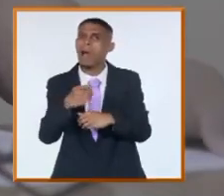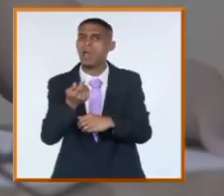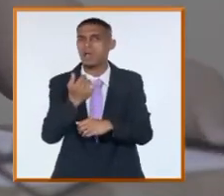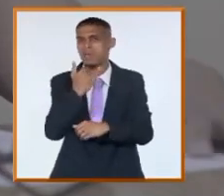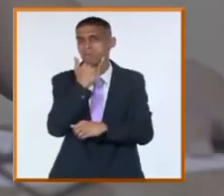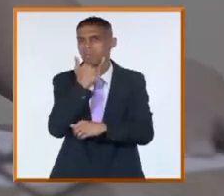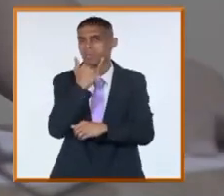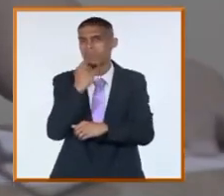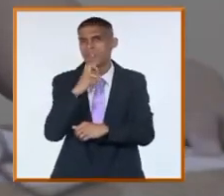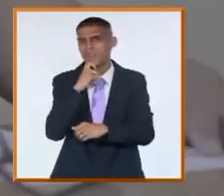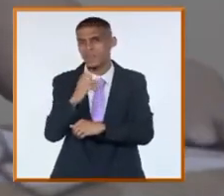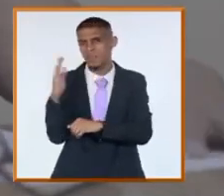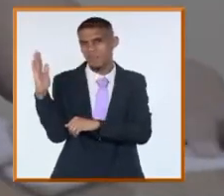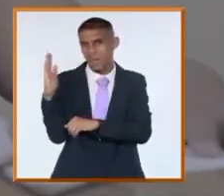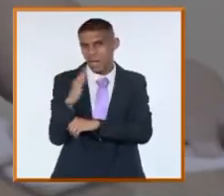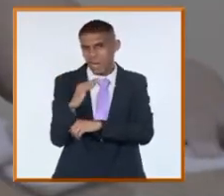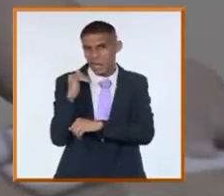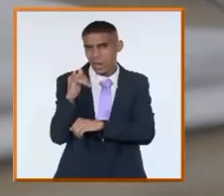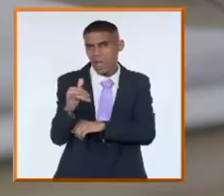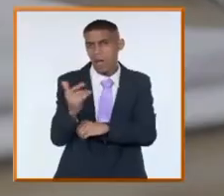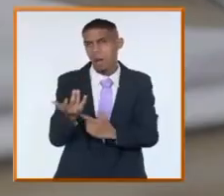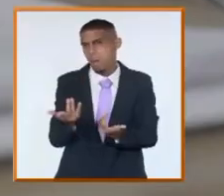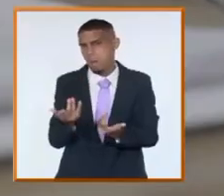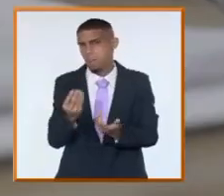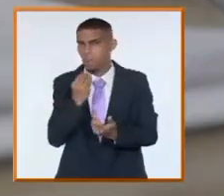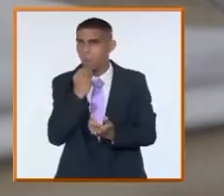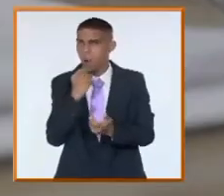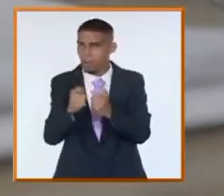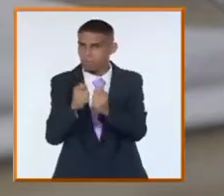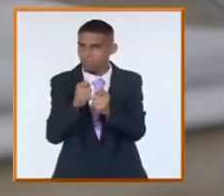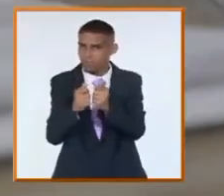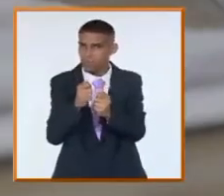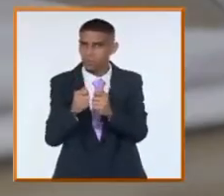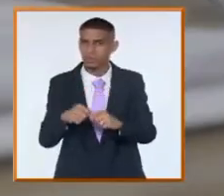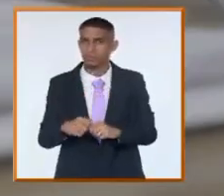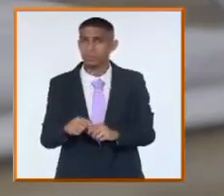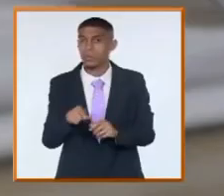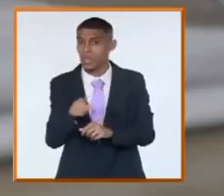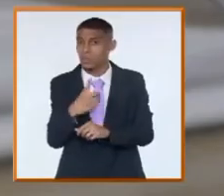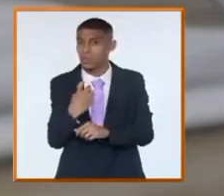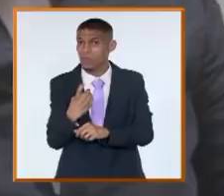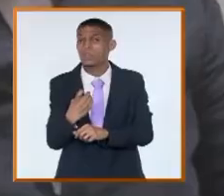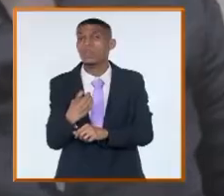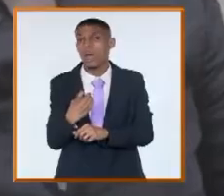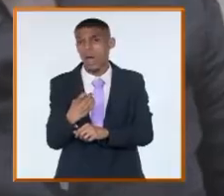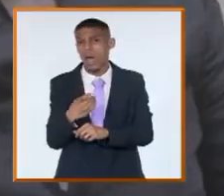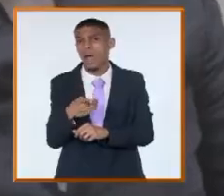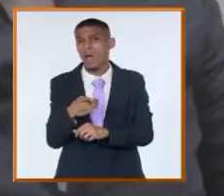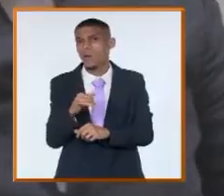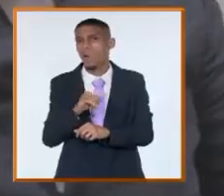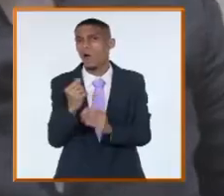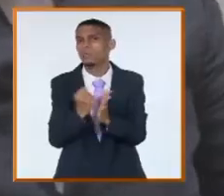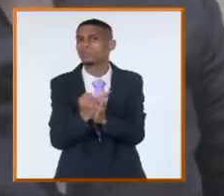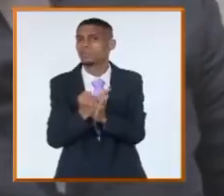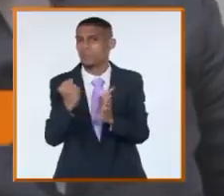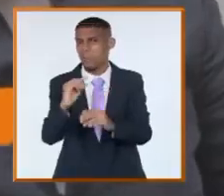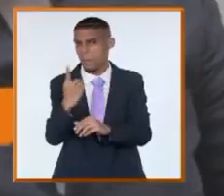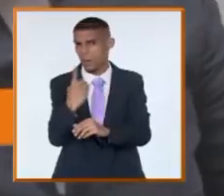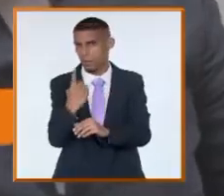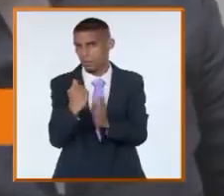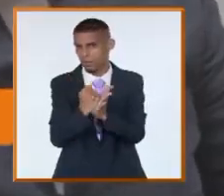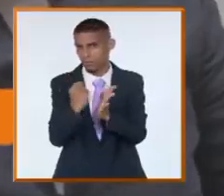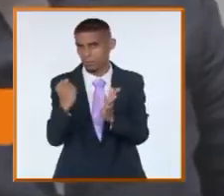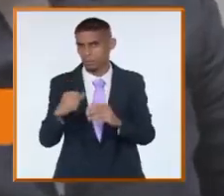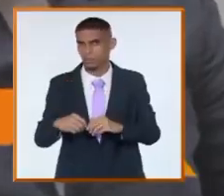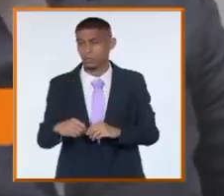viene aquí a la baja a un viaje que al final no va a resolver es una necesidad contar con un aval e indispensable que